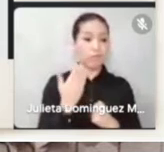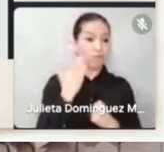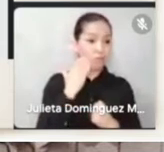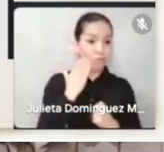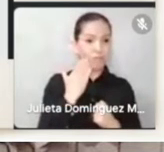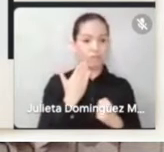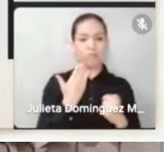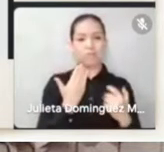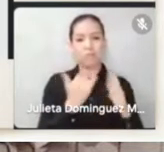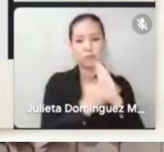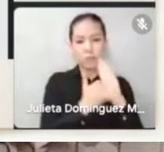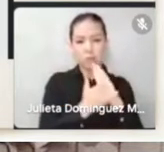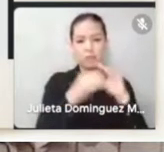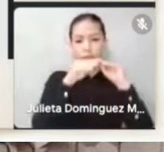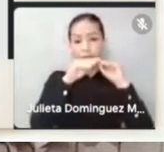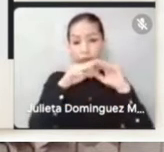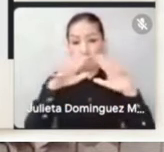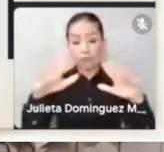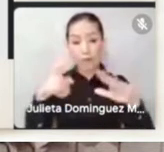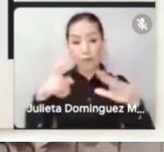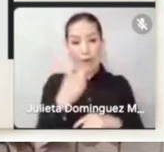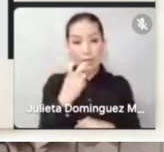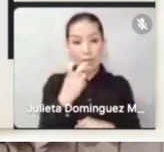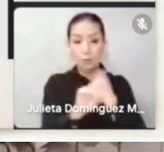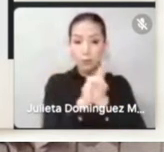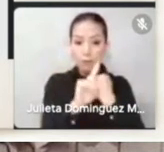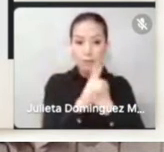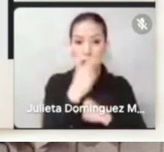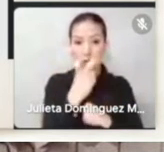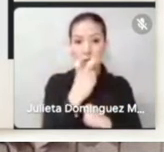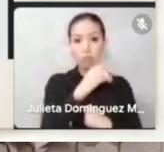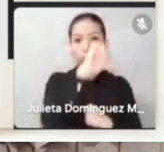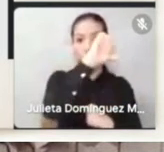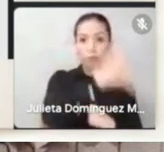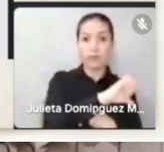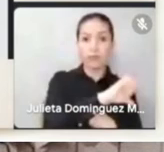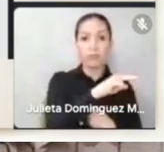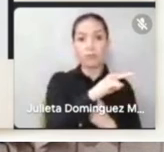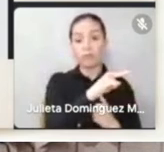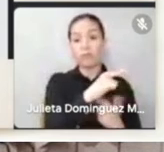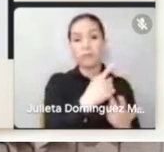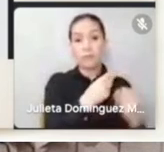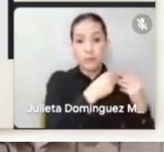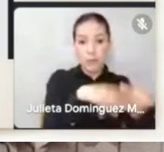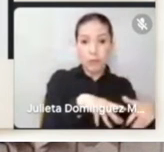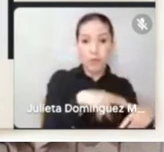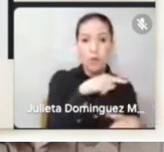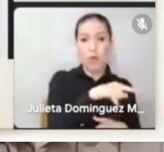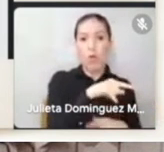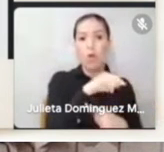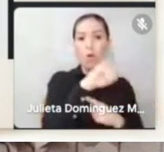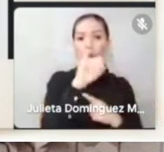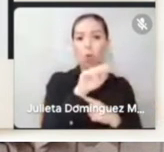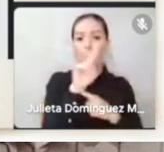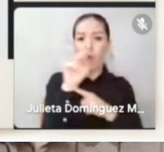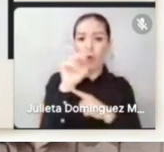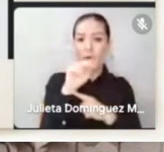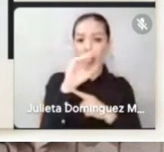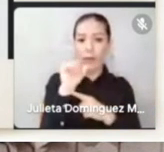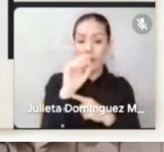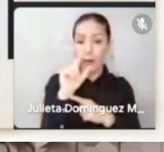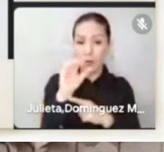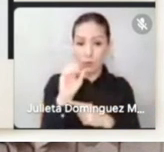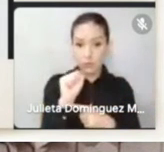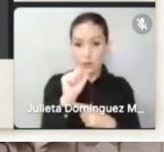publicaciones con los resultados obtenidos el día de la jornada electoral. Por tanto, se propone calificar como infundado este motivo de